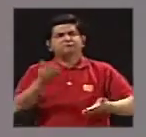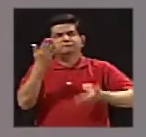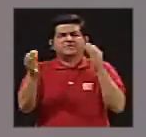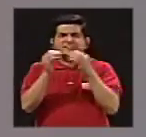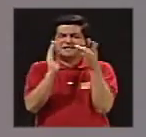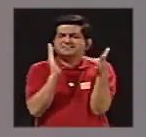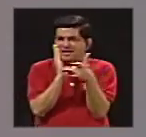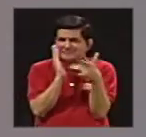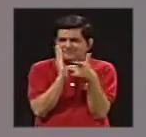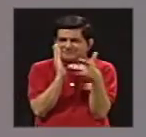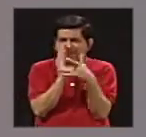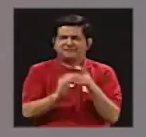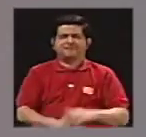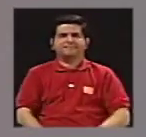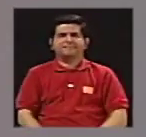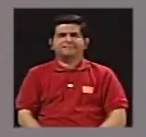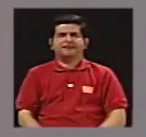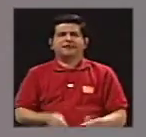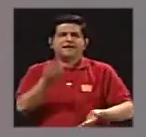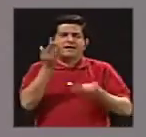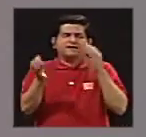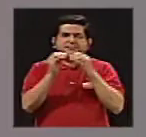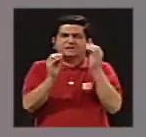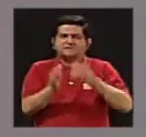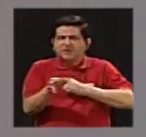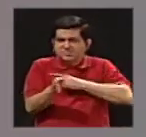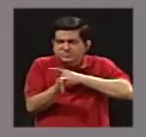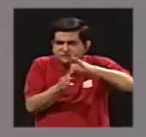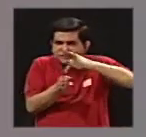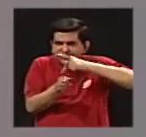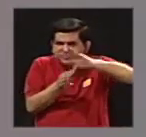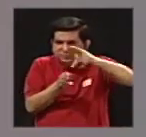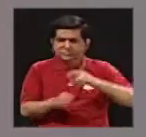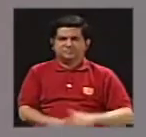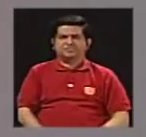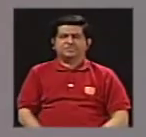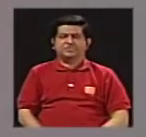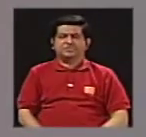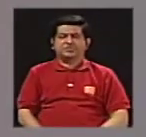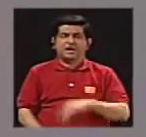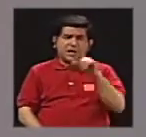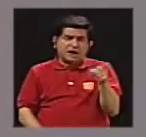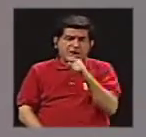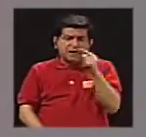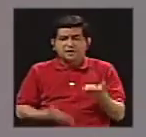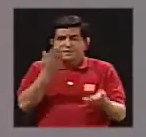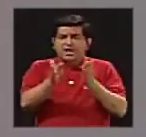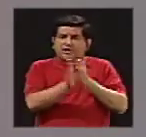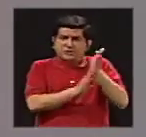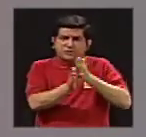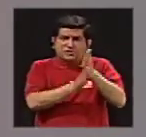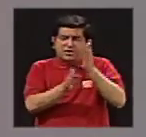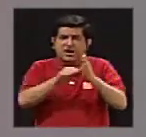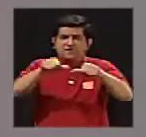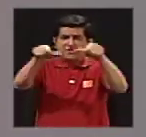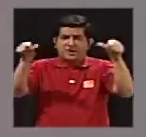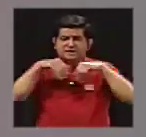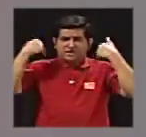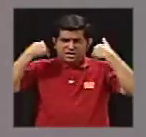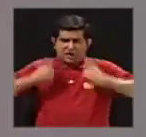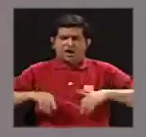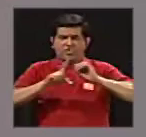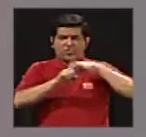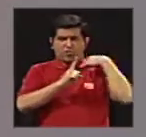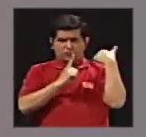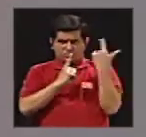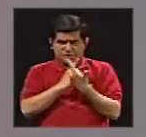más técnica un poco más profesional eh este descartando incluso carreras del ámbito humanista y social